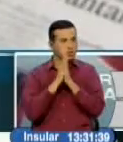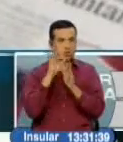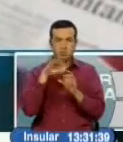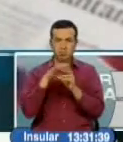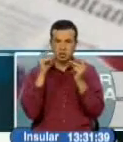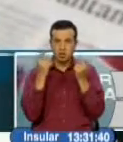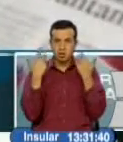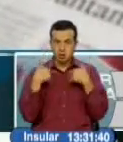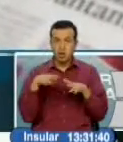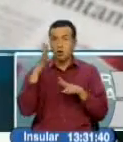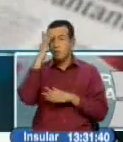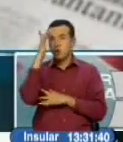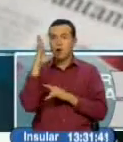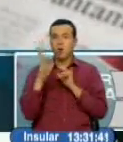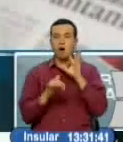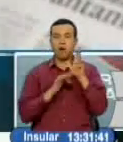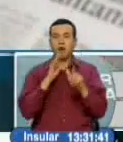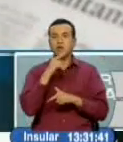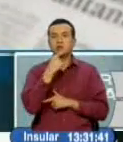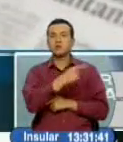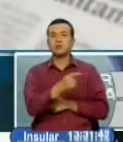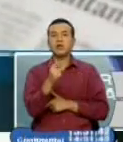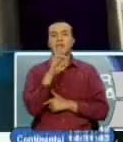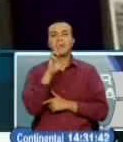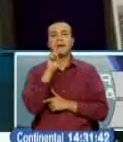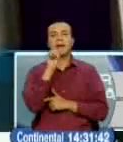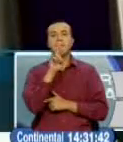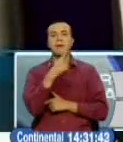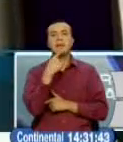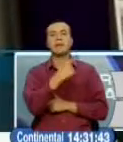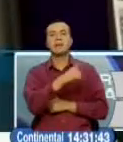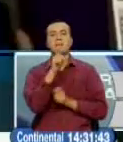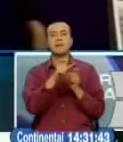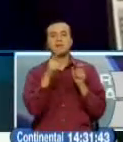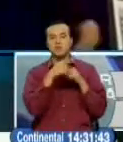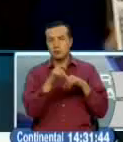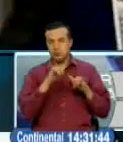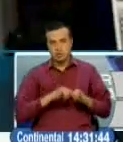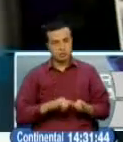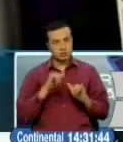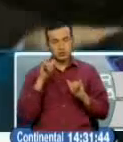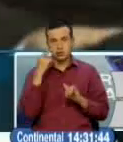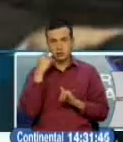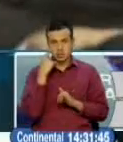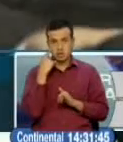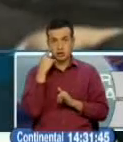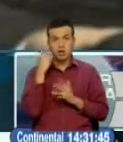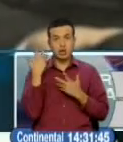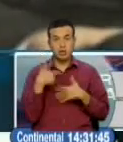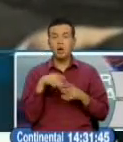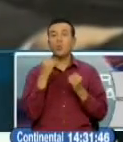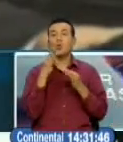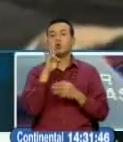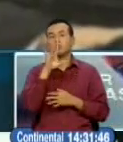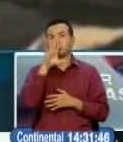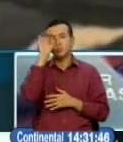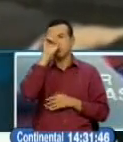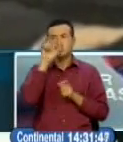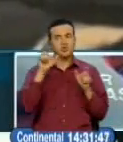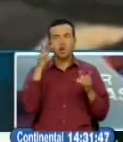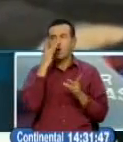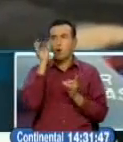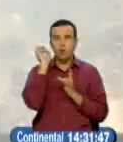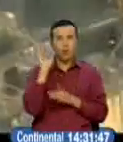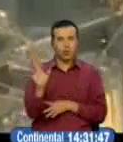Luego del escándalo de corrupción en el que fue involucrado Temer, su popularidad continúa a la baja y esta semana llegó al